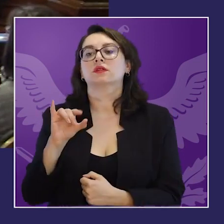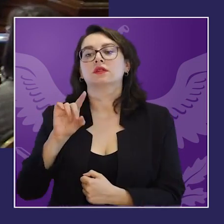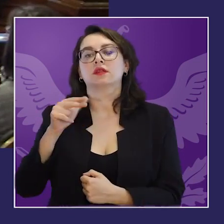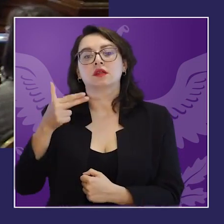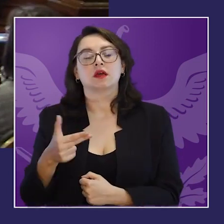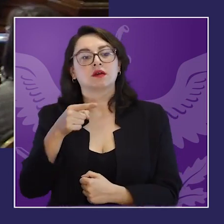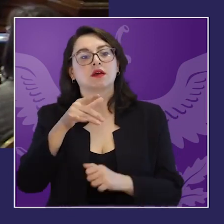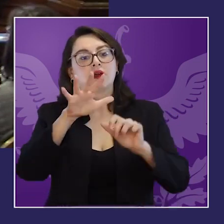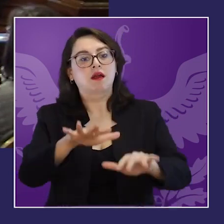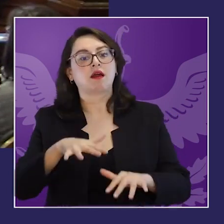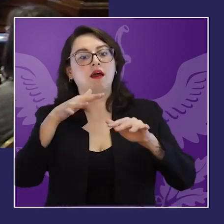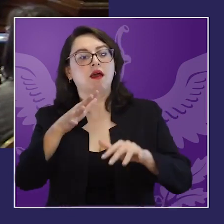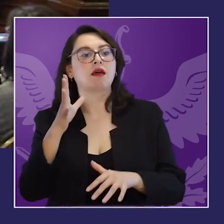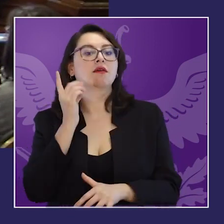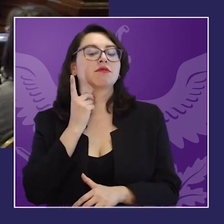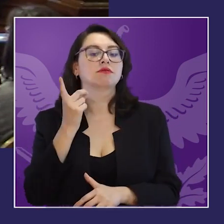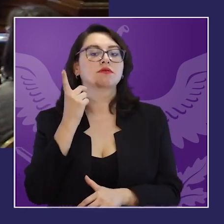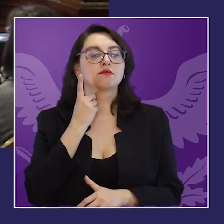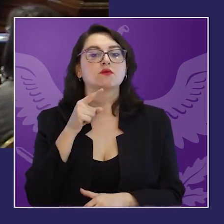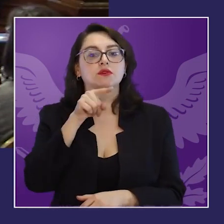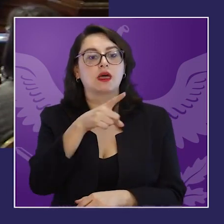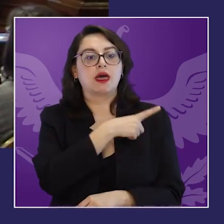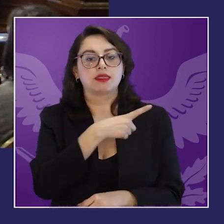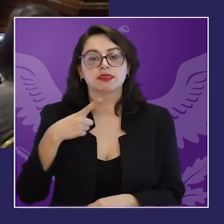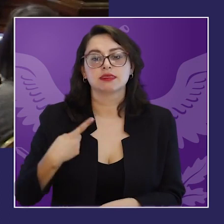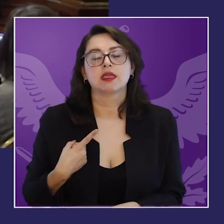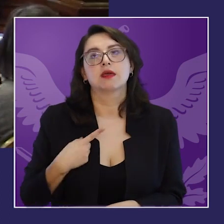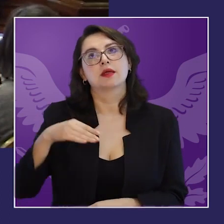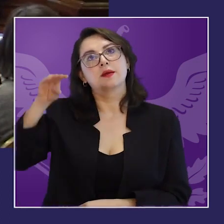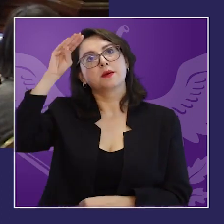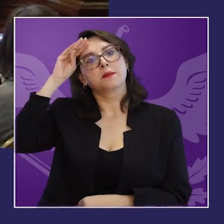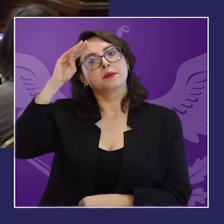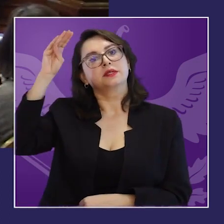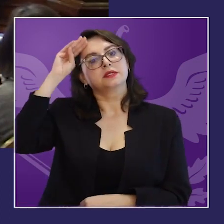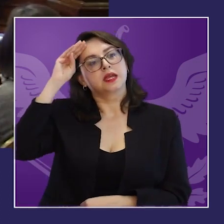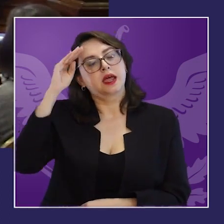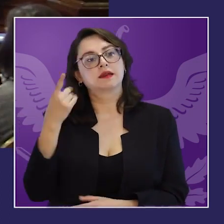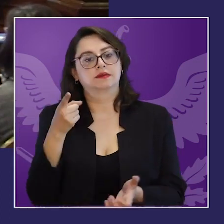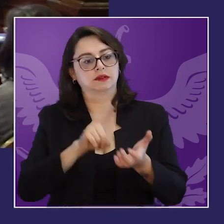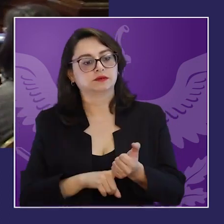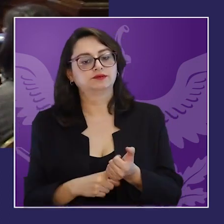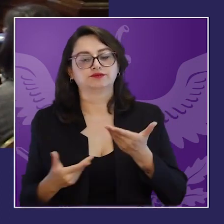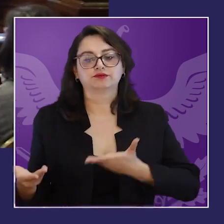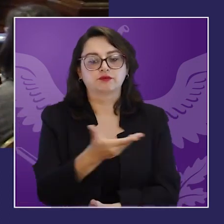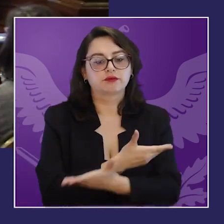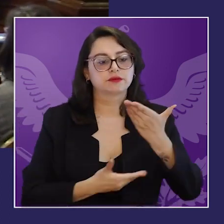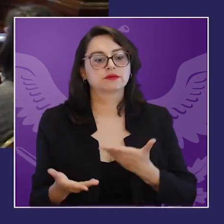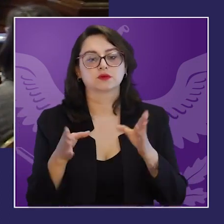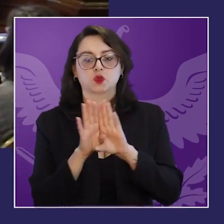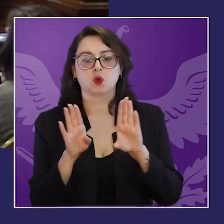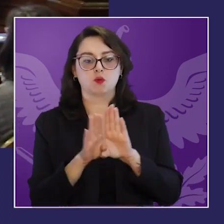por los hechos, la Corte ordenó que la Asamblea Legislativa del Estado de Paraíba lleve a cabo una jornada de reflexión